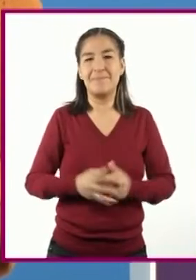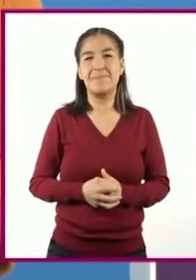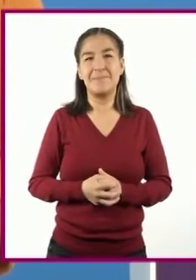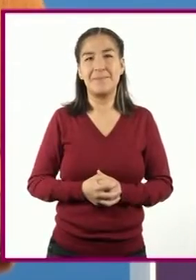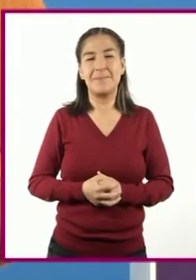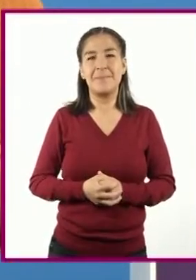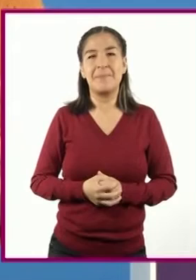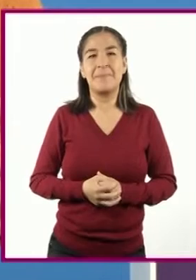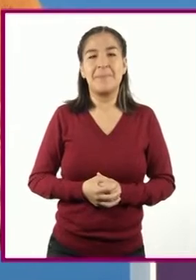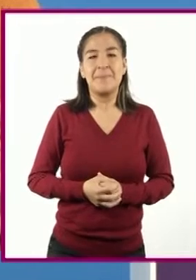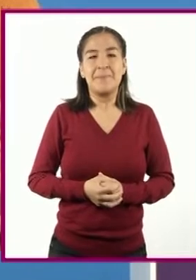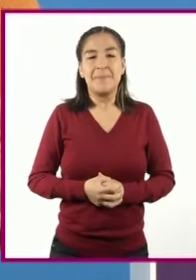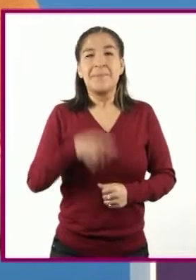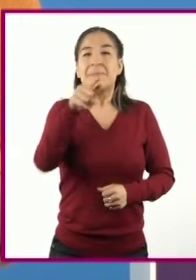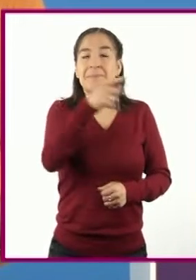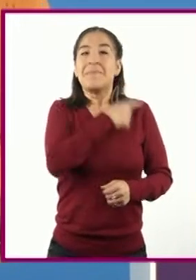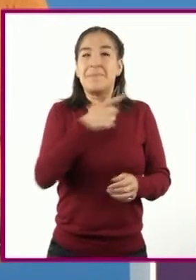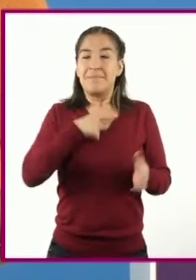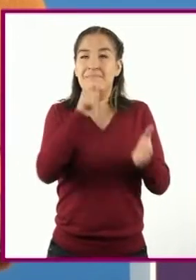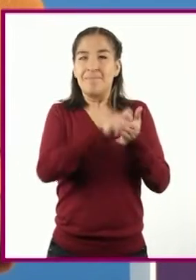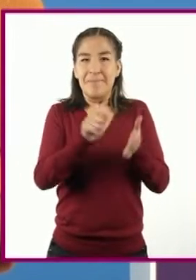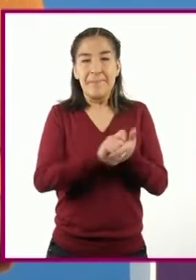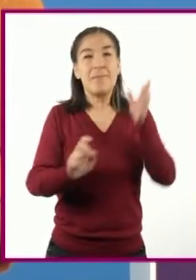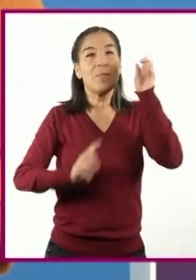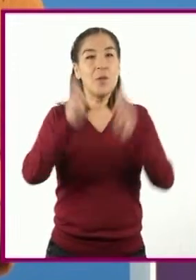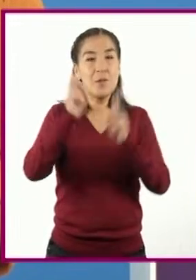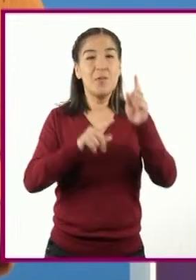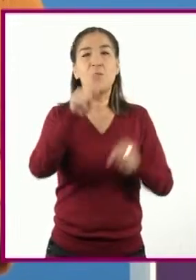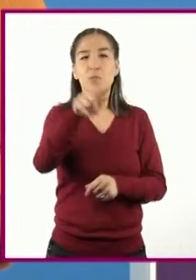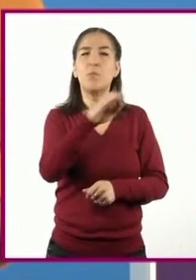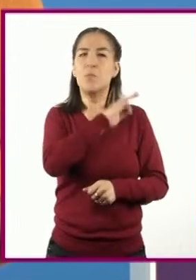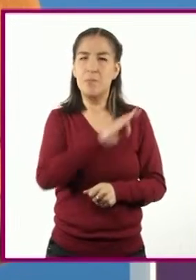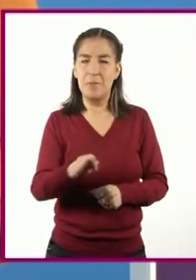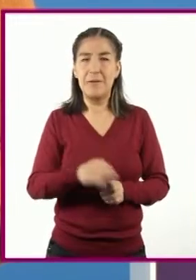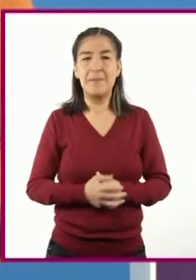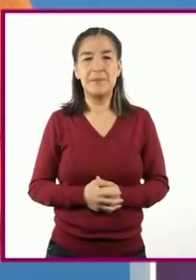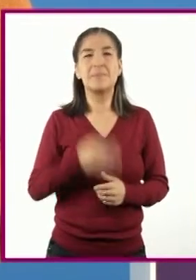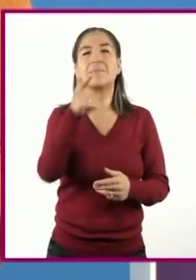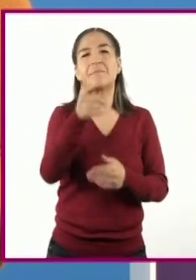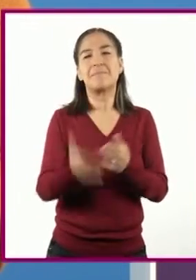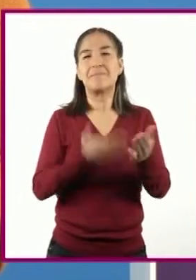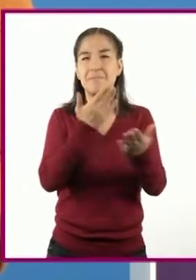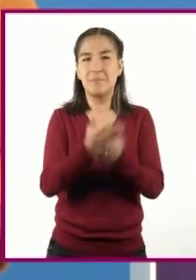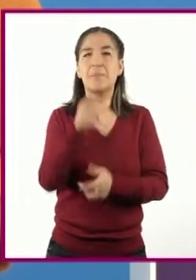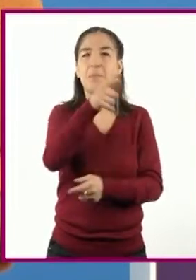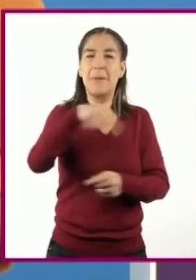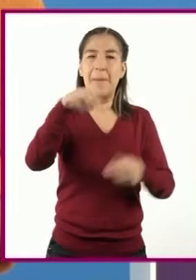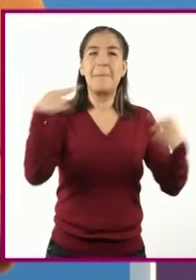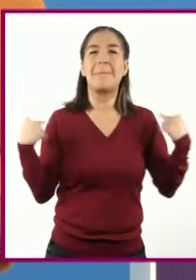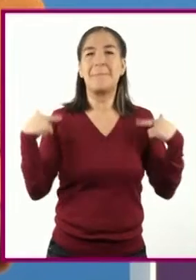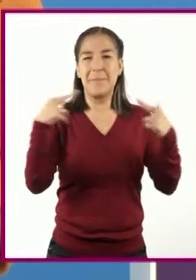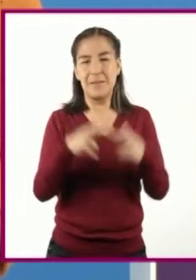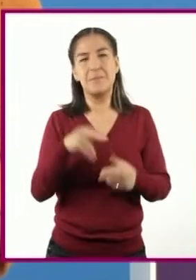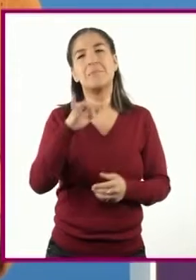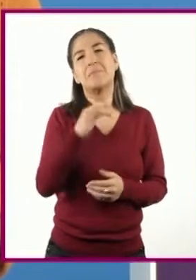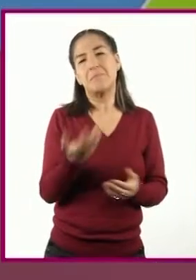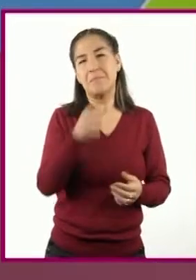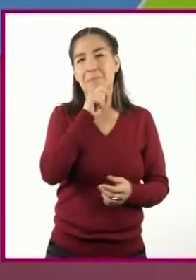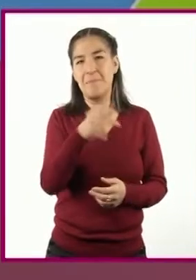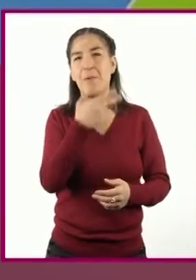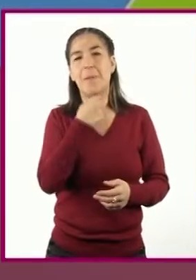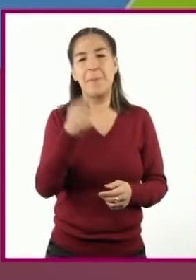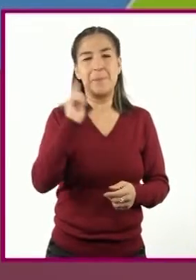relevante. Anoten las dudas y, si tienen posibilidad, plantéenlas a sus maestras y o